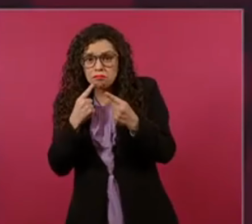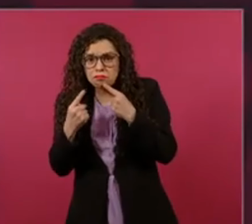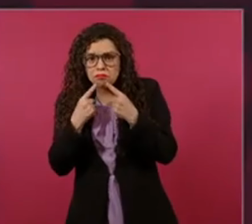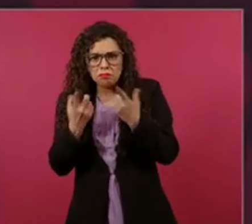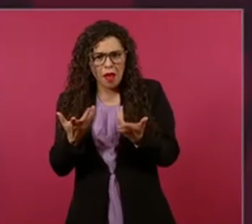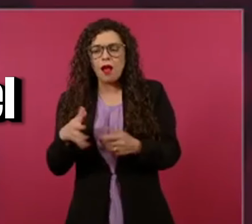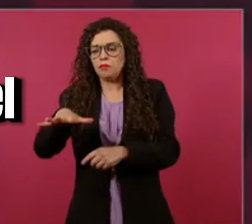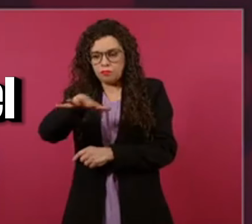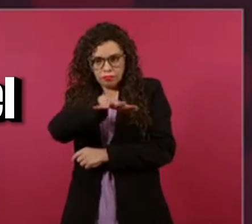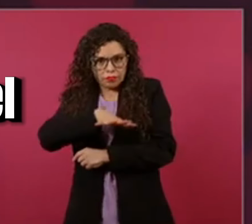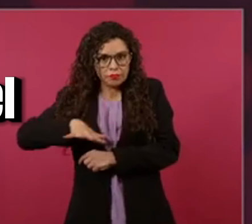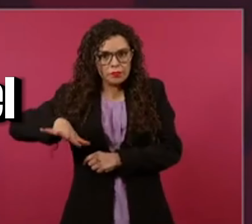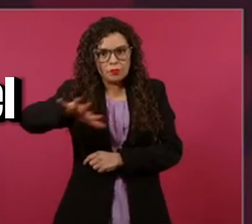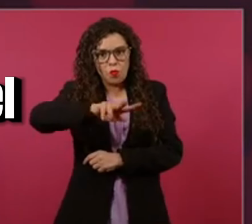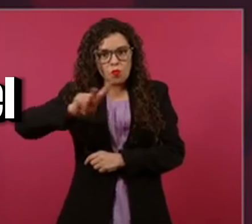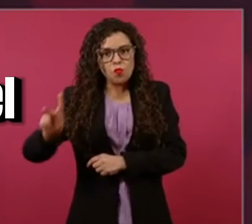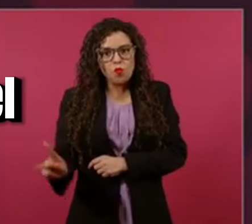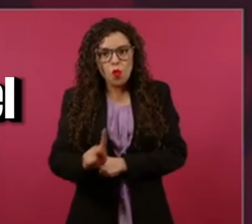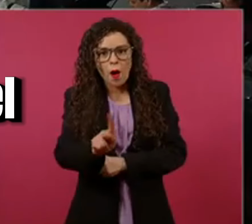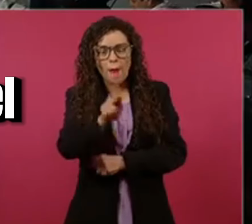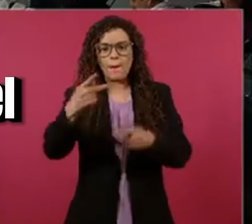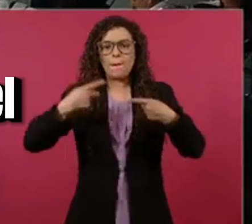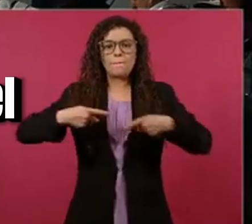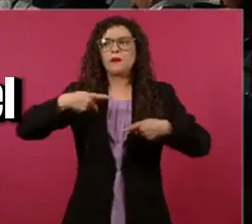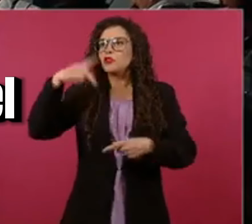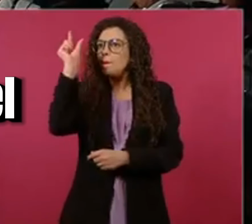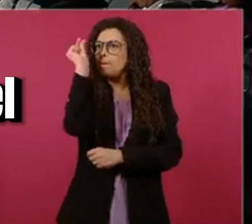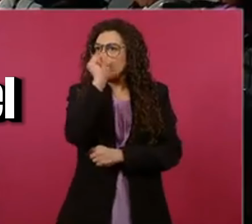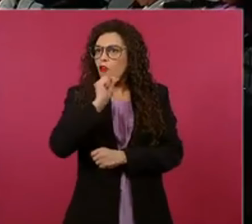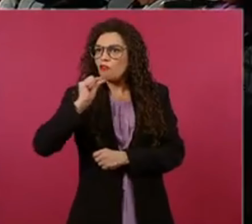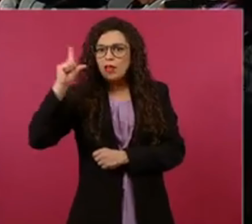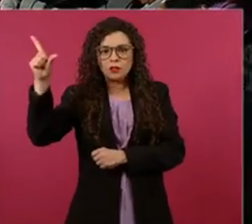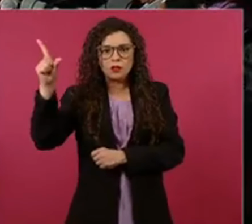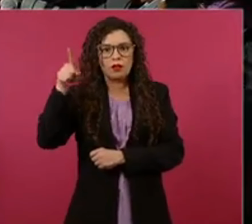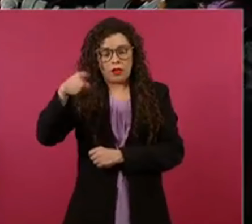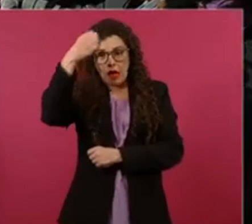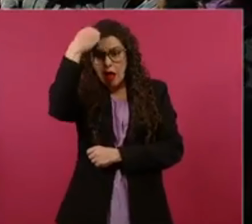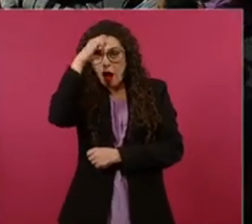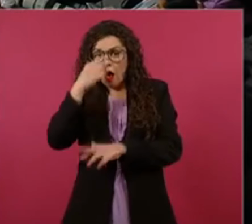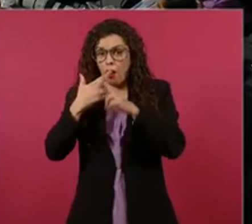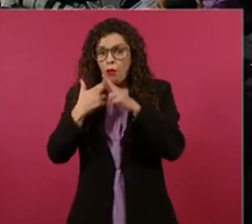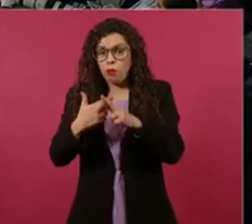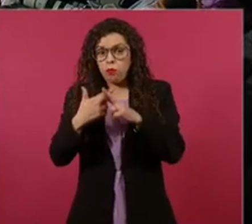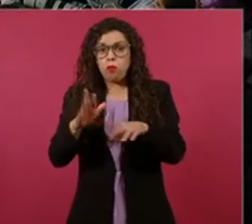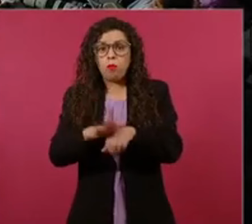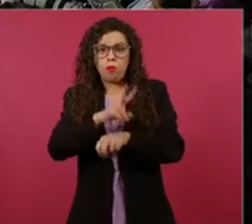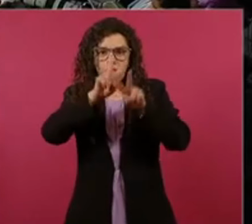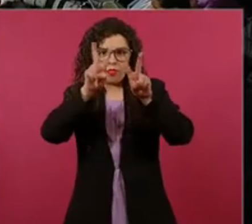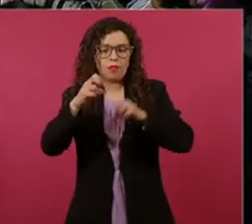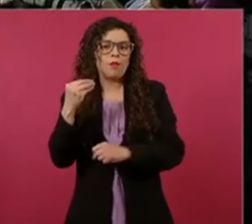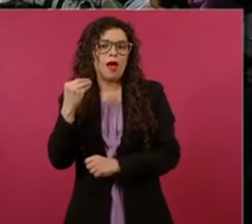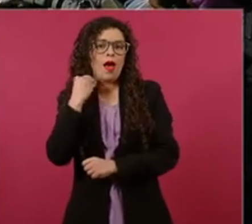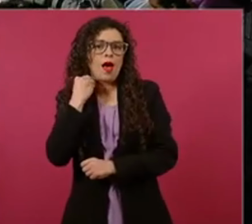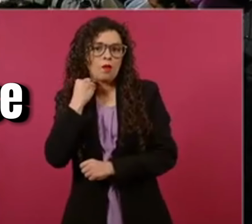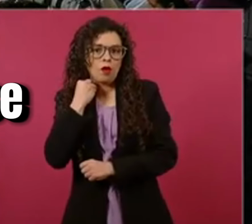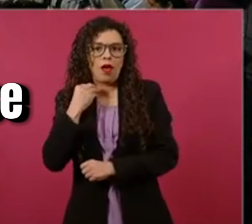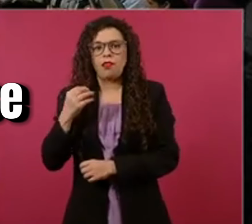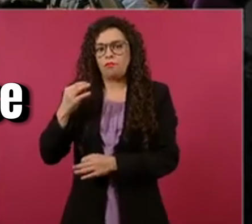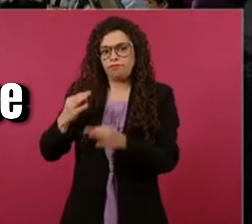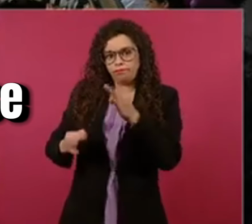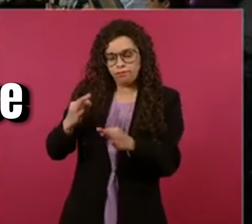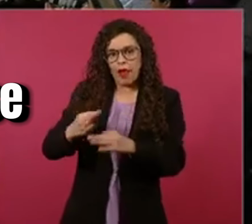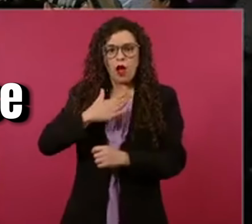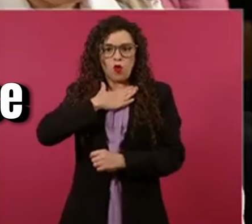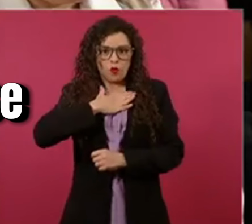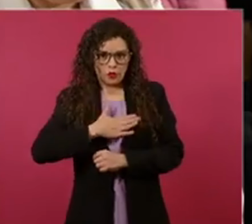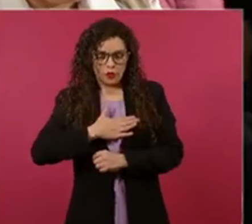y también... los profesionistas vinculados con el derecho. Entonces habría, y la justicia. ¿Habría el compromiso